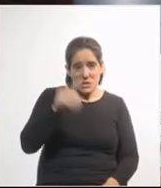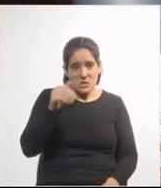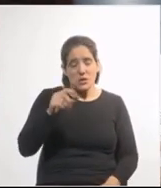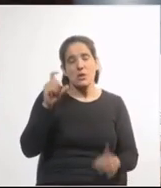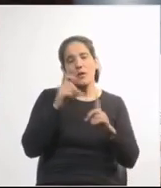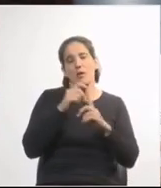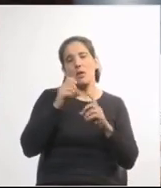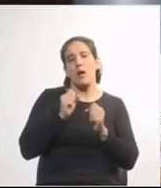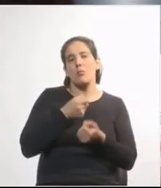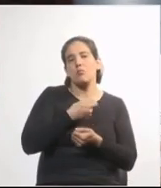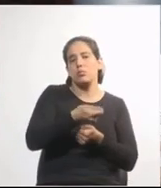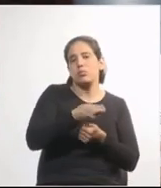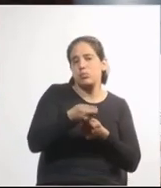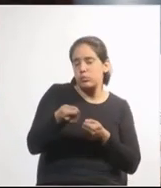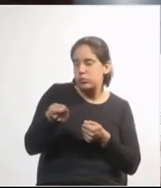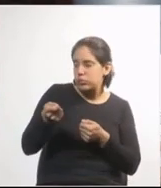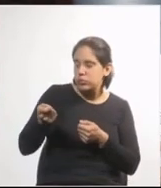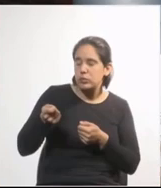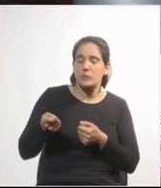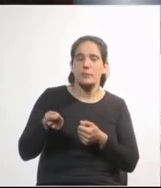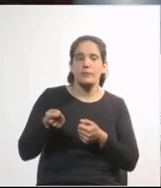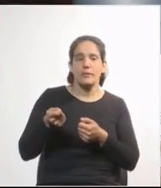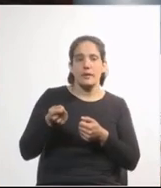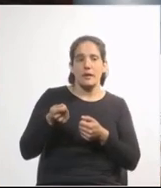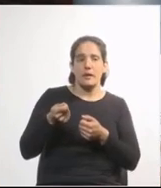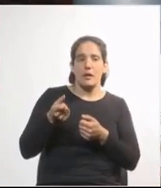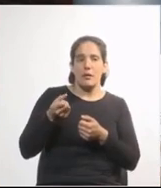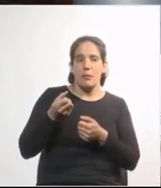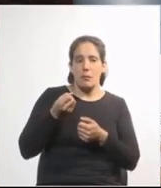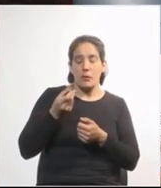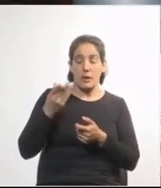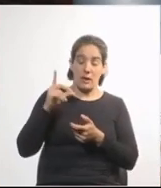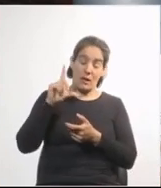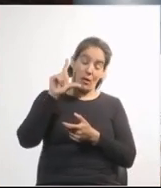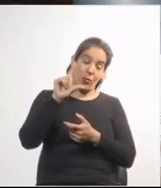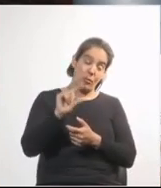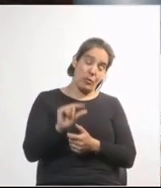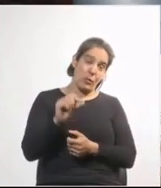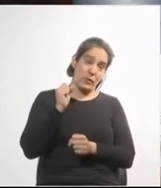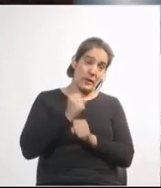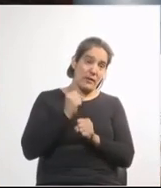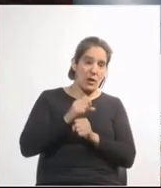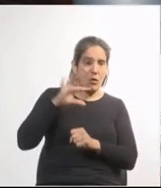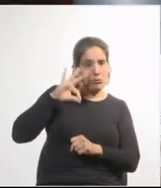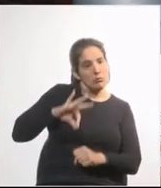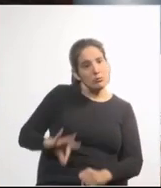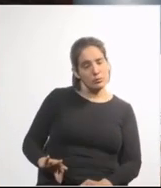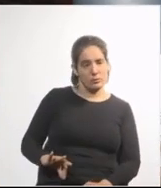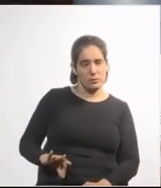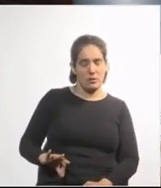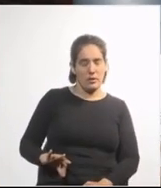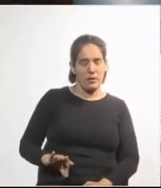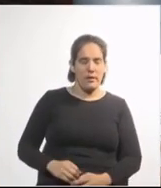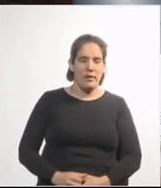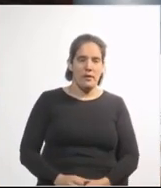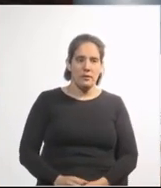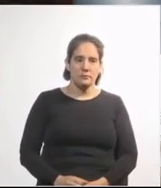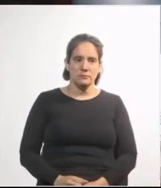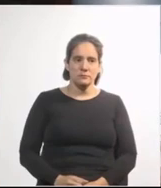trabajo a las rentas del capital por la caída de la participación de la masa salarial en el Producto Bruto